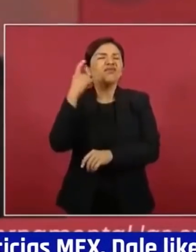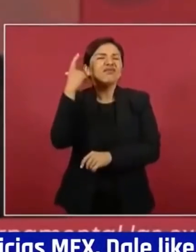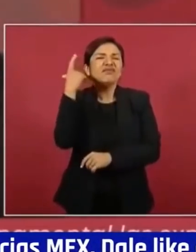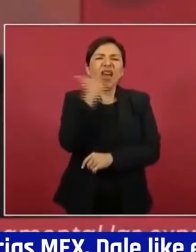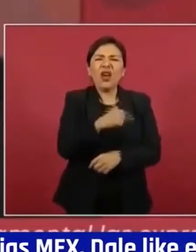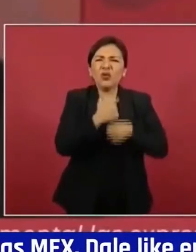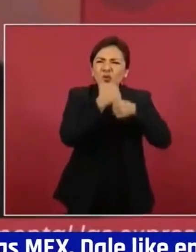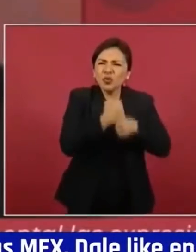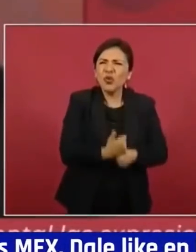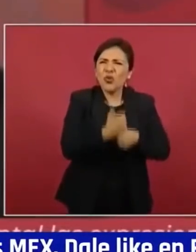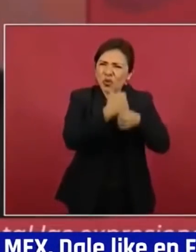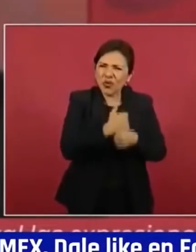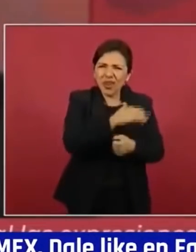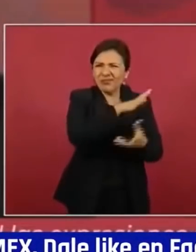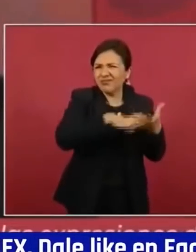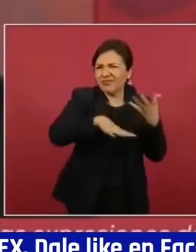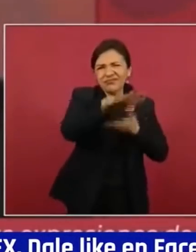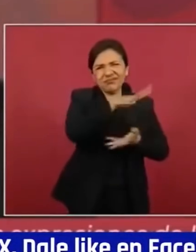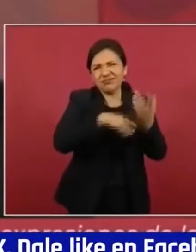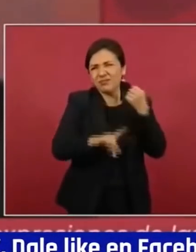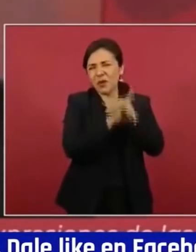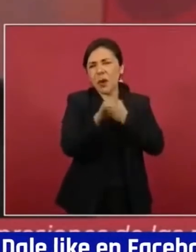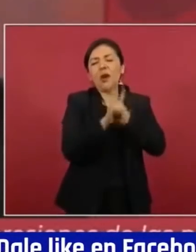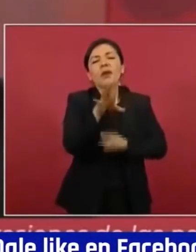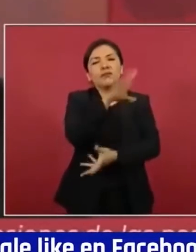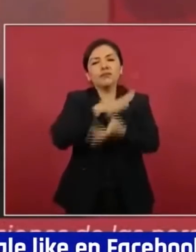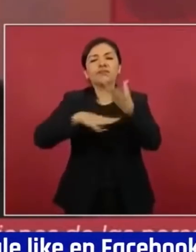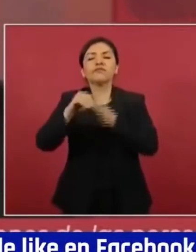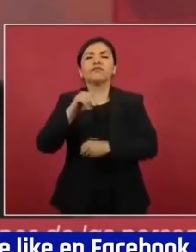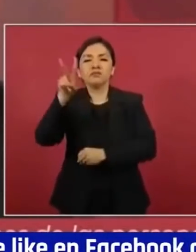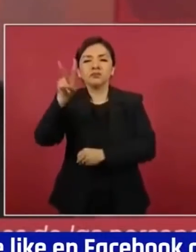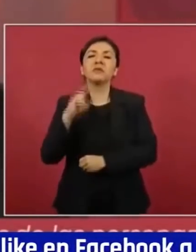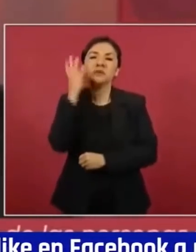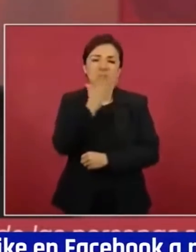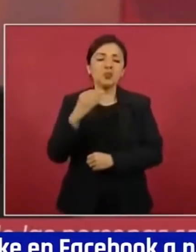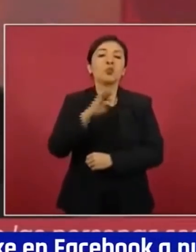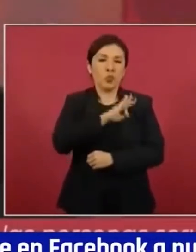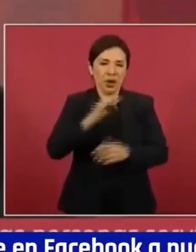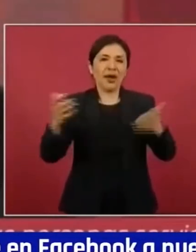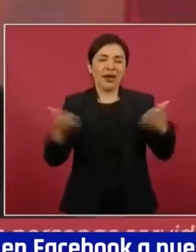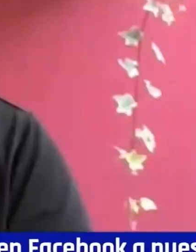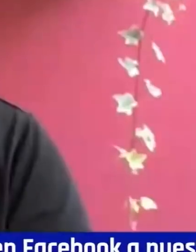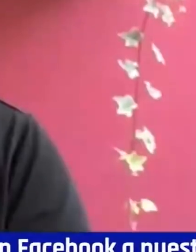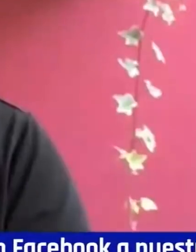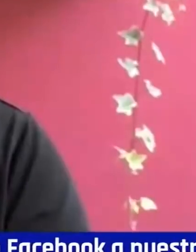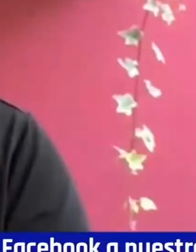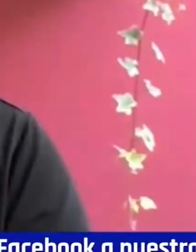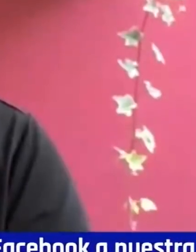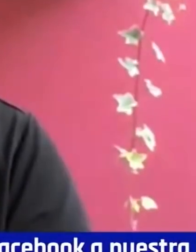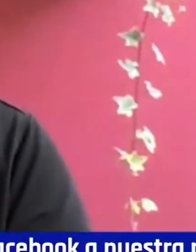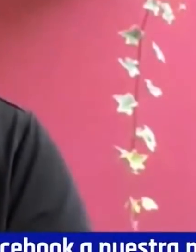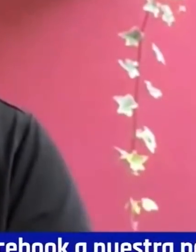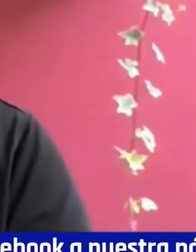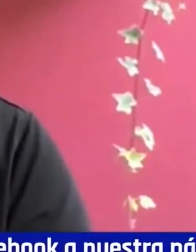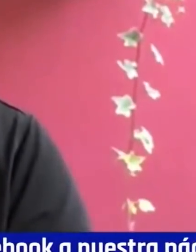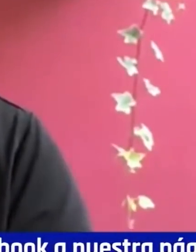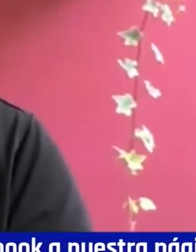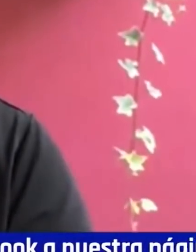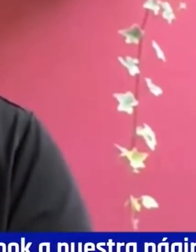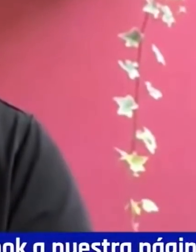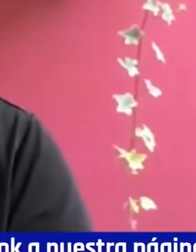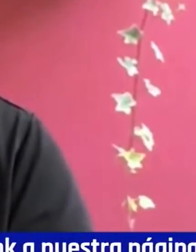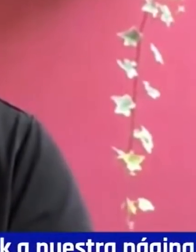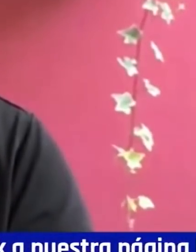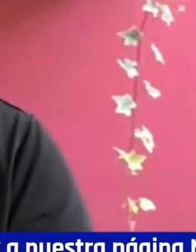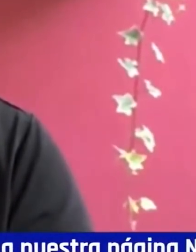vez, hay millones de gente que no lo respalda. Pero yo creo que una de las grandes virtudes de un